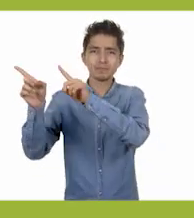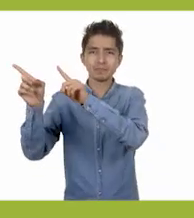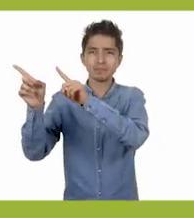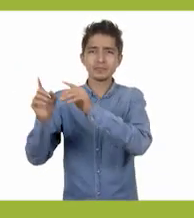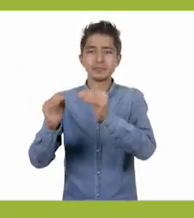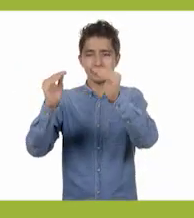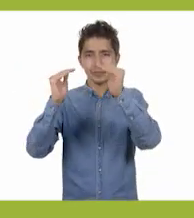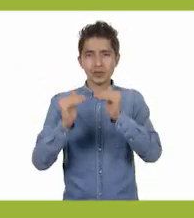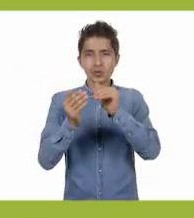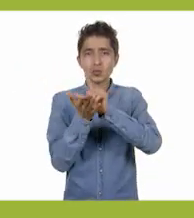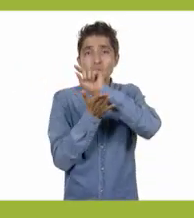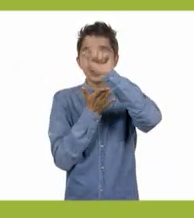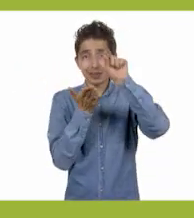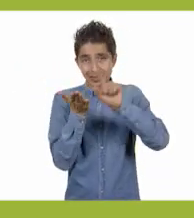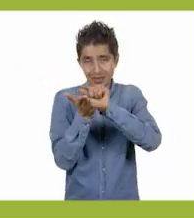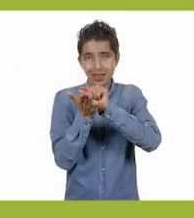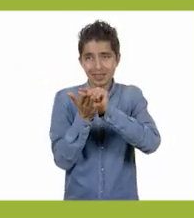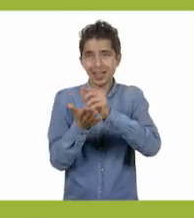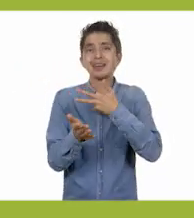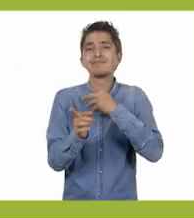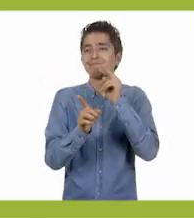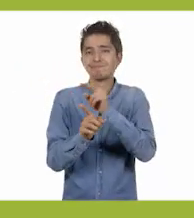@sep.mx. Twitter